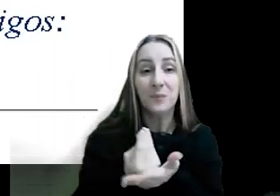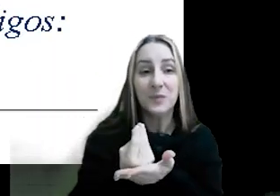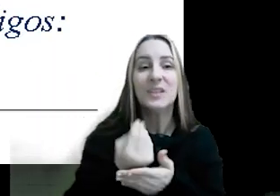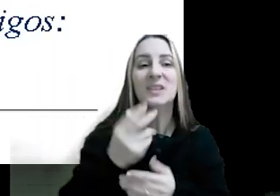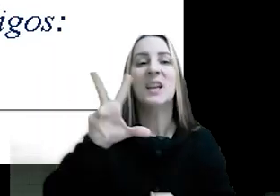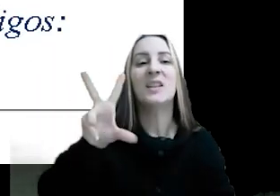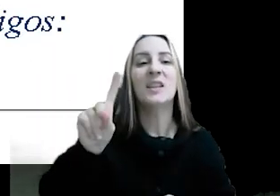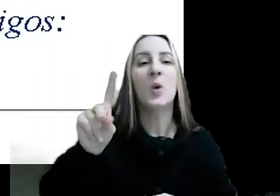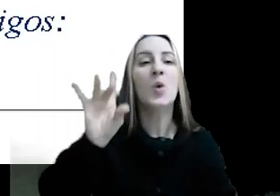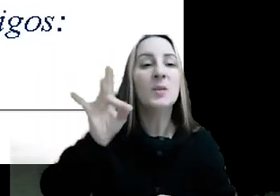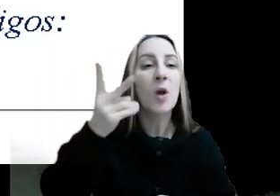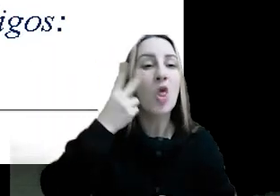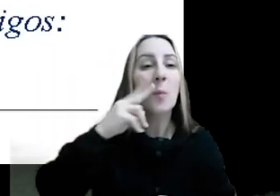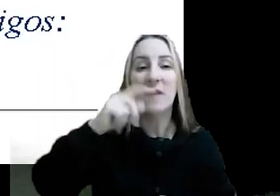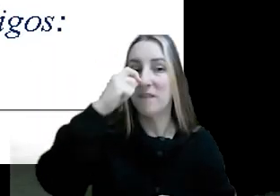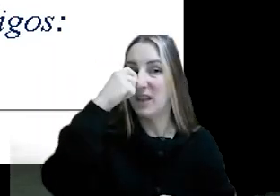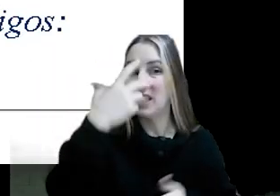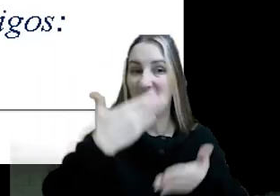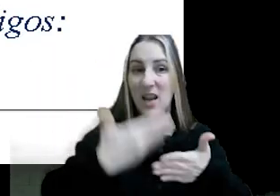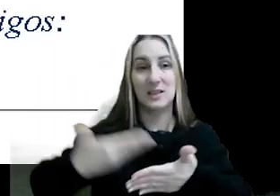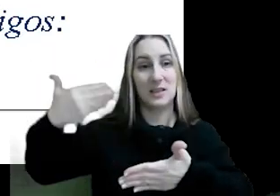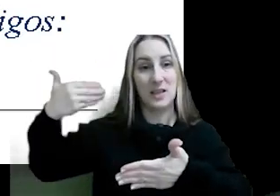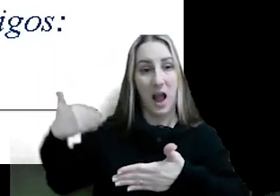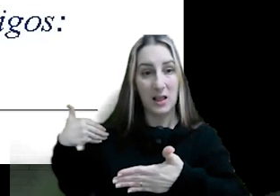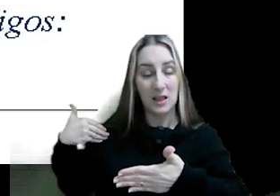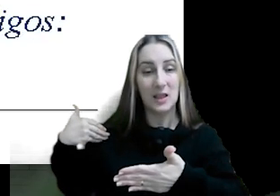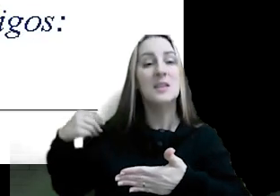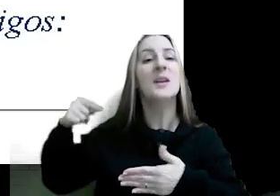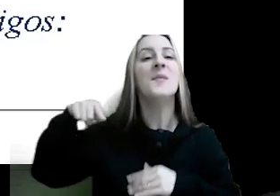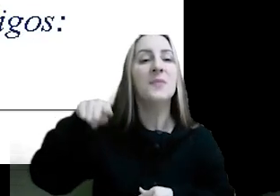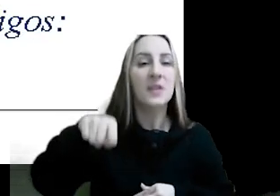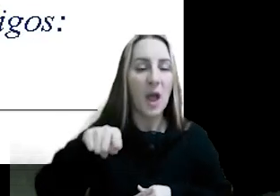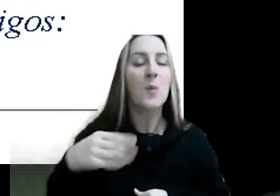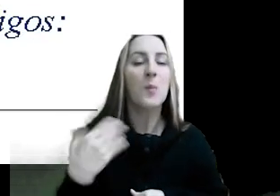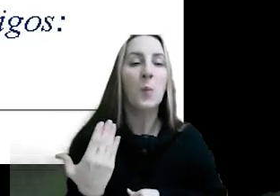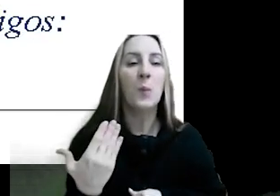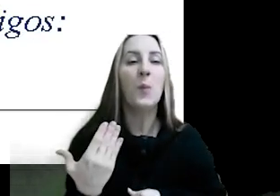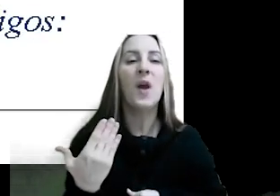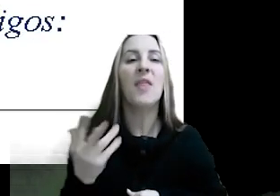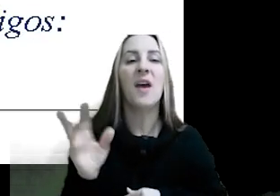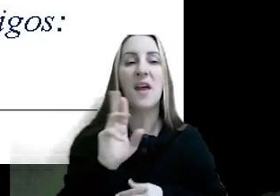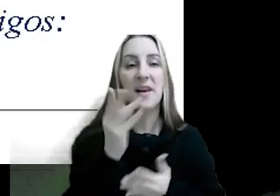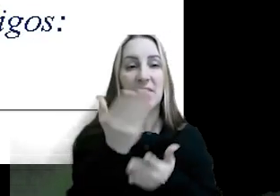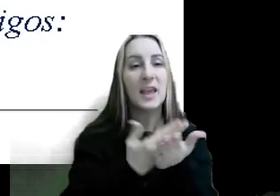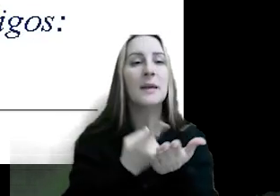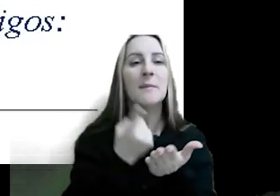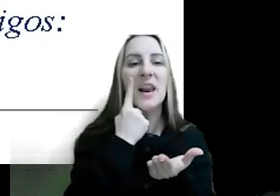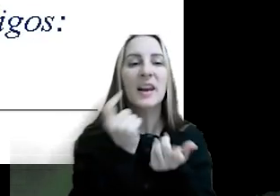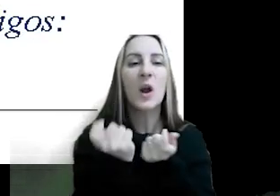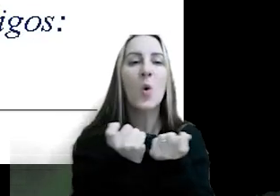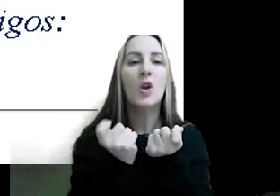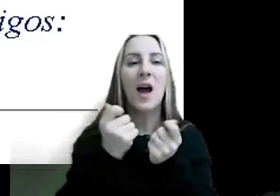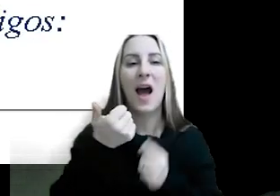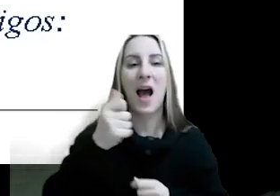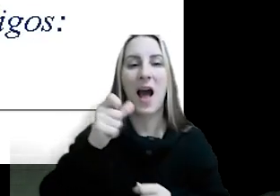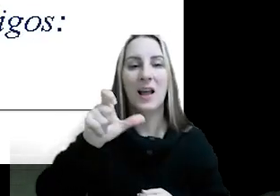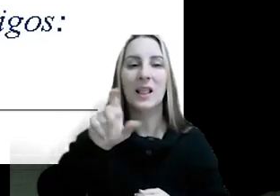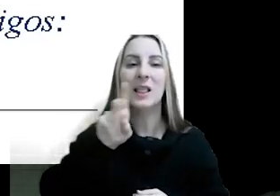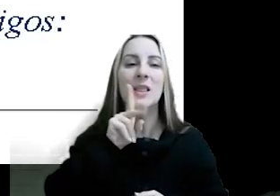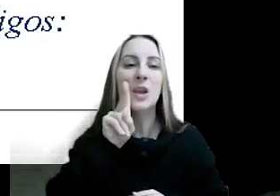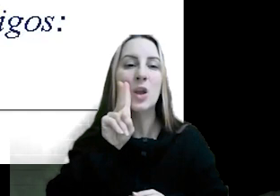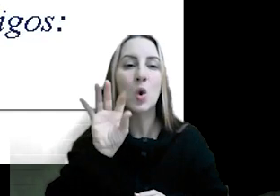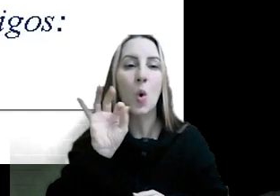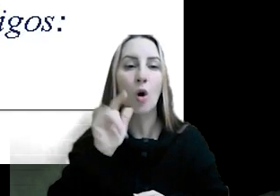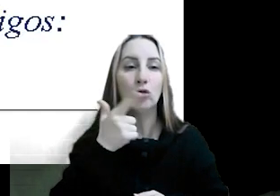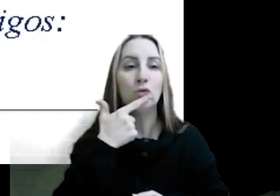de diciembre de 2023, podrá acceder al régimen de regularización de activos, pero pone